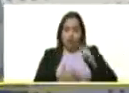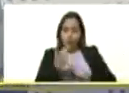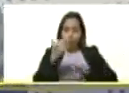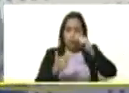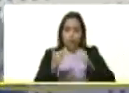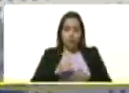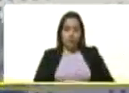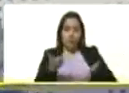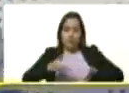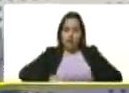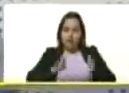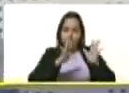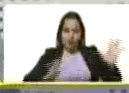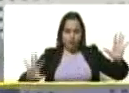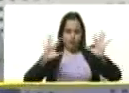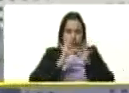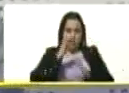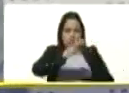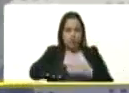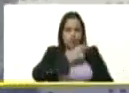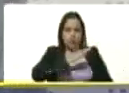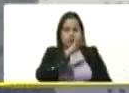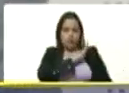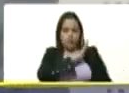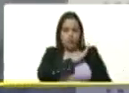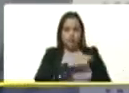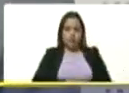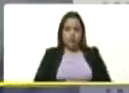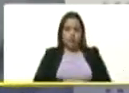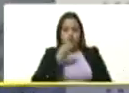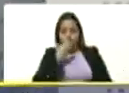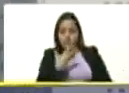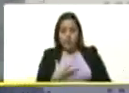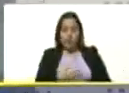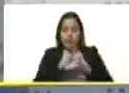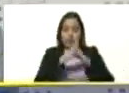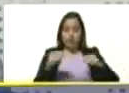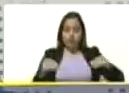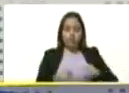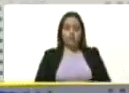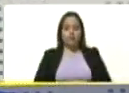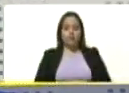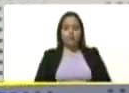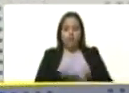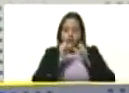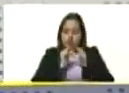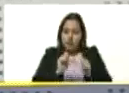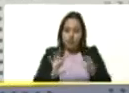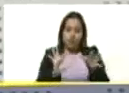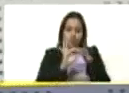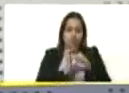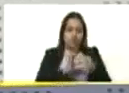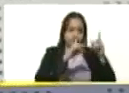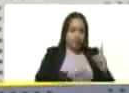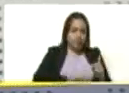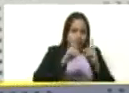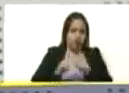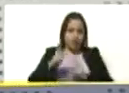una ruta económica y social propia y beneficiosa para todos. Sigamos uniendo voluntades